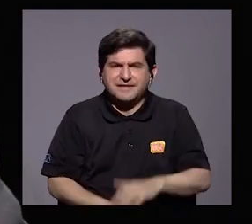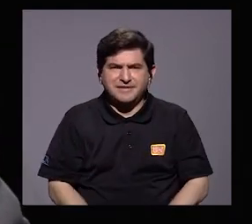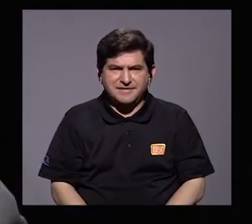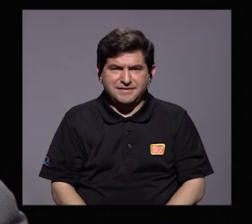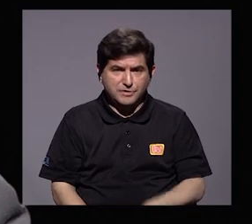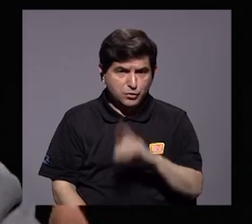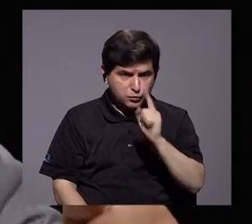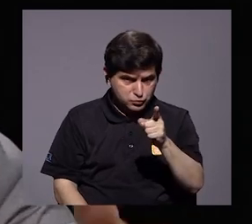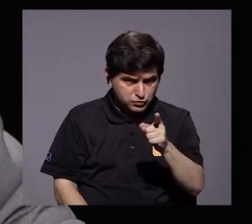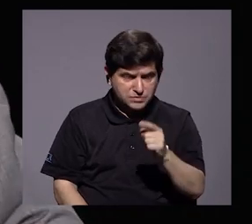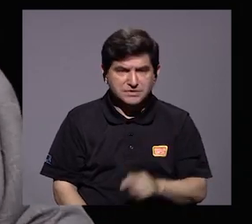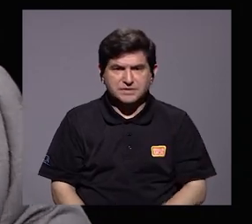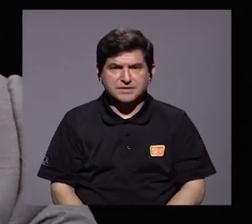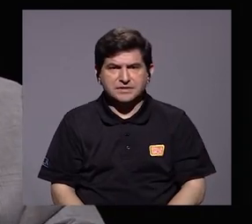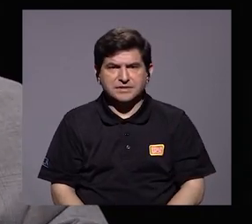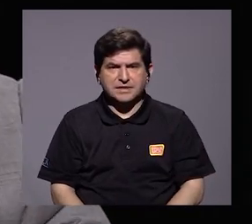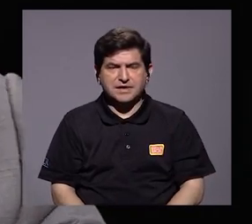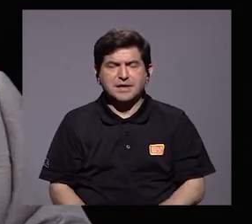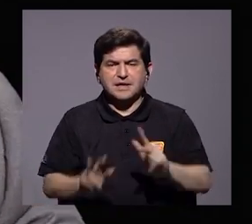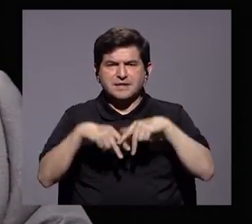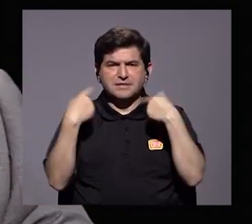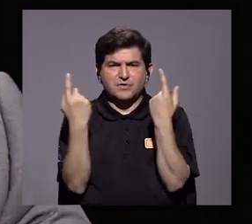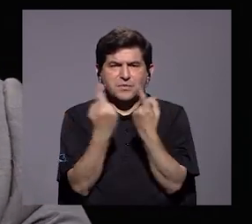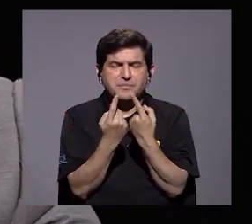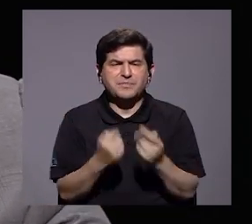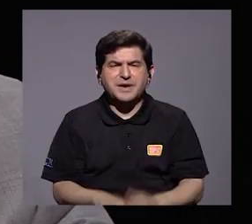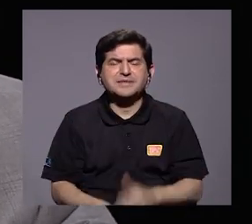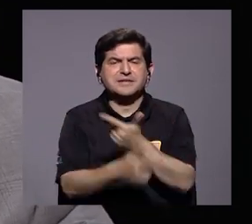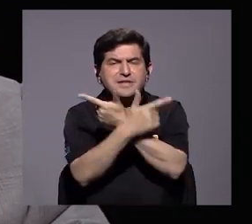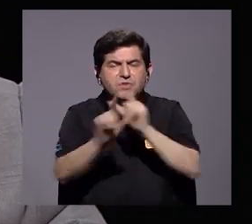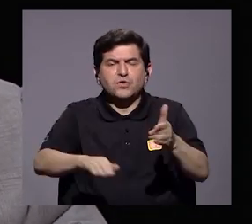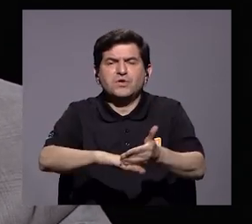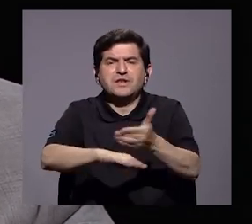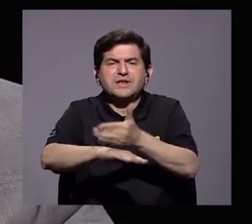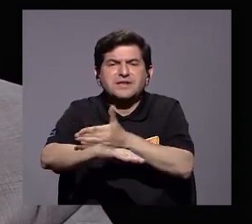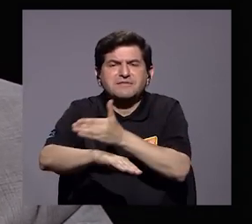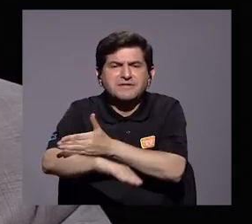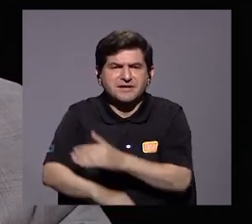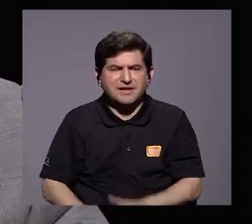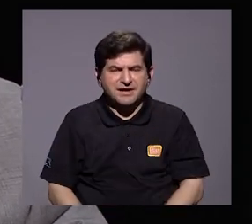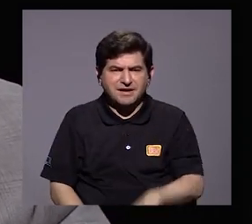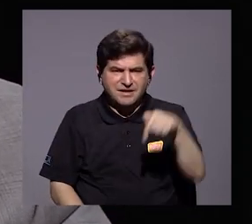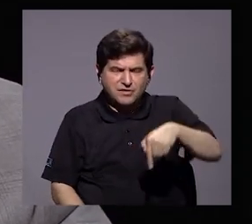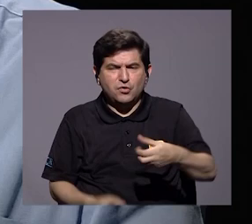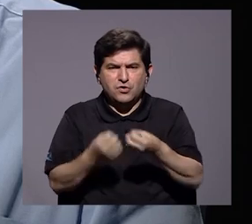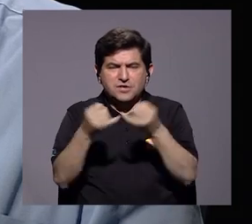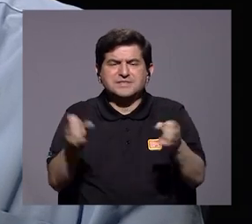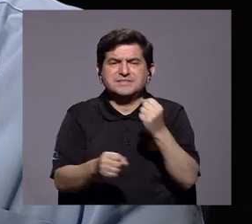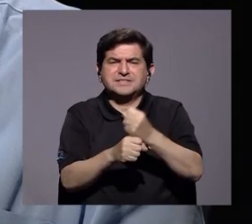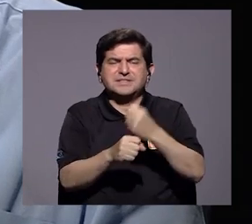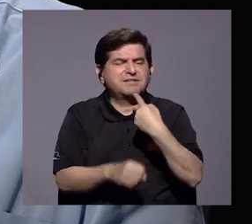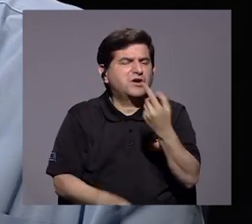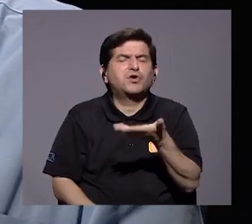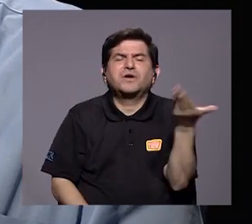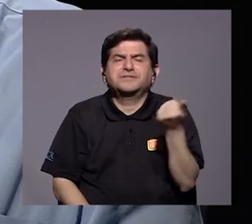en él y que pertenece a un partido que además el liberal progresista que hoy está desempleado